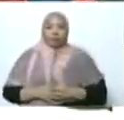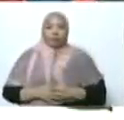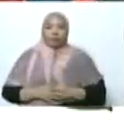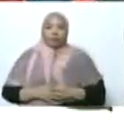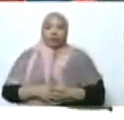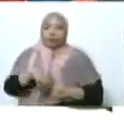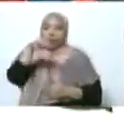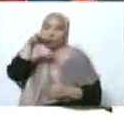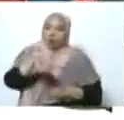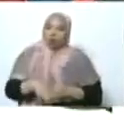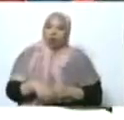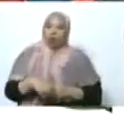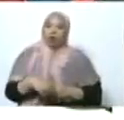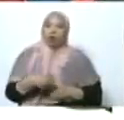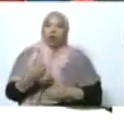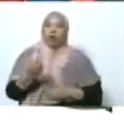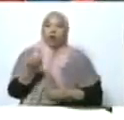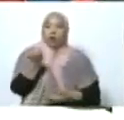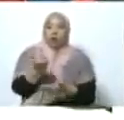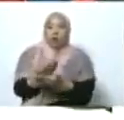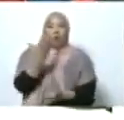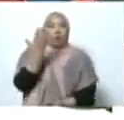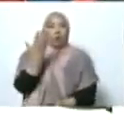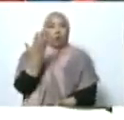Para el Estado Cojedes,